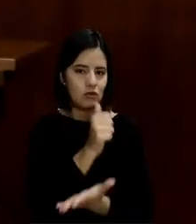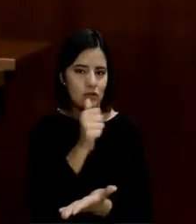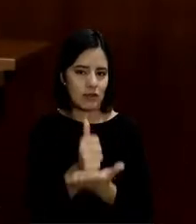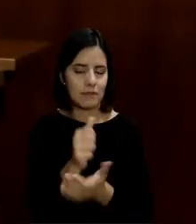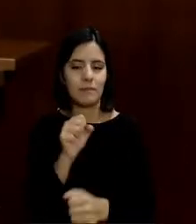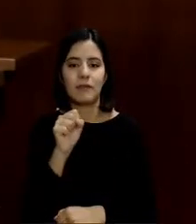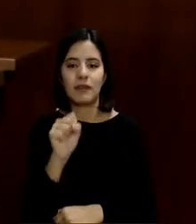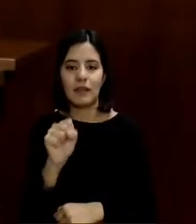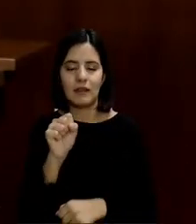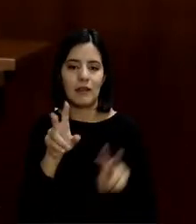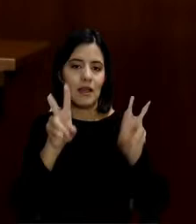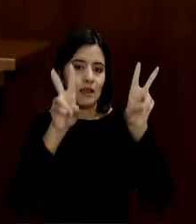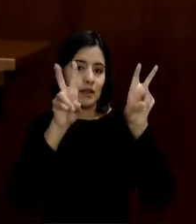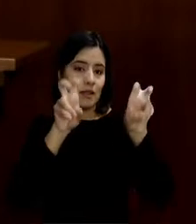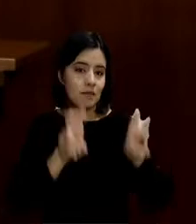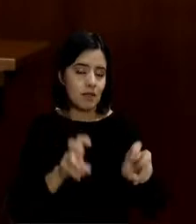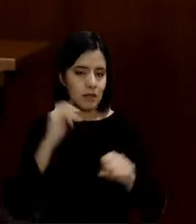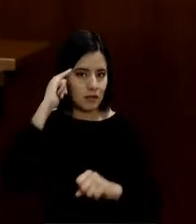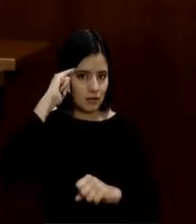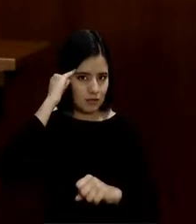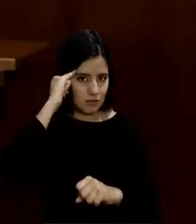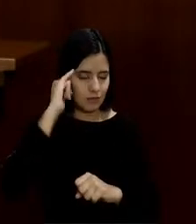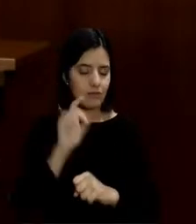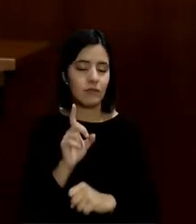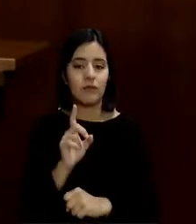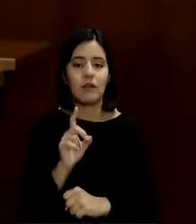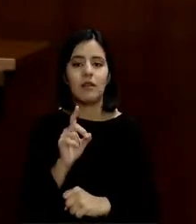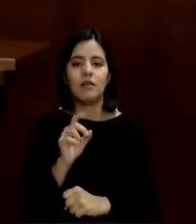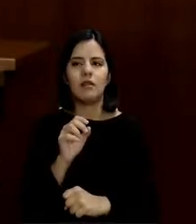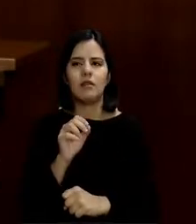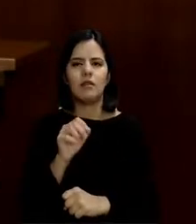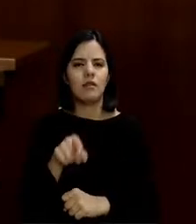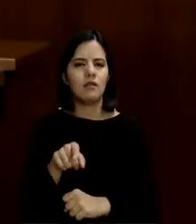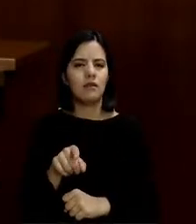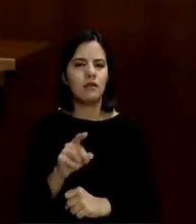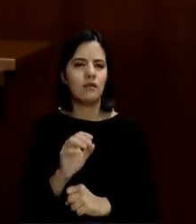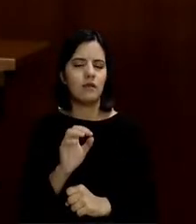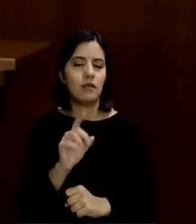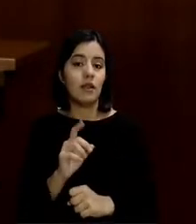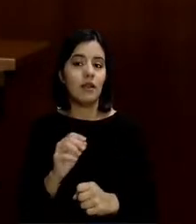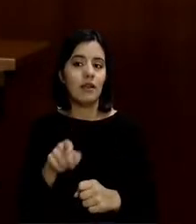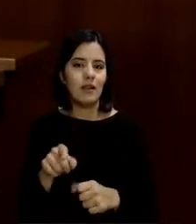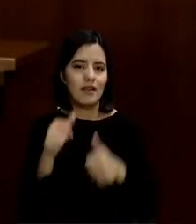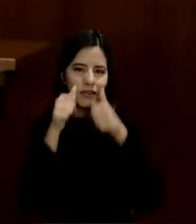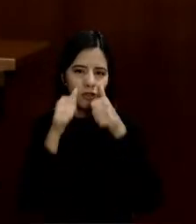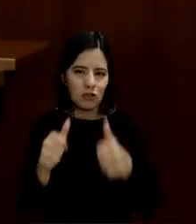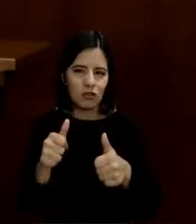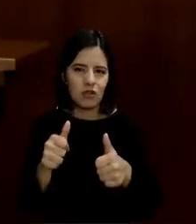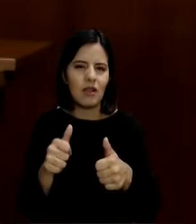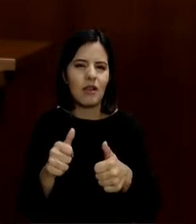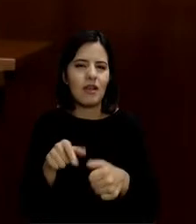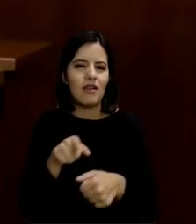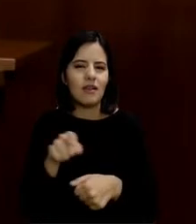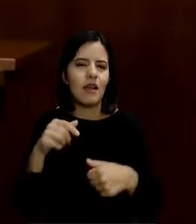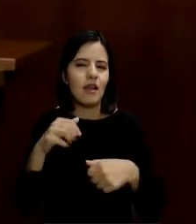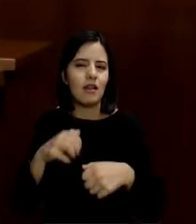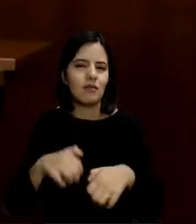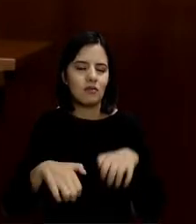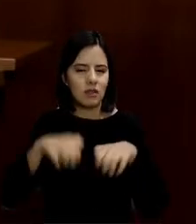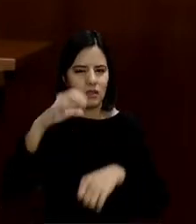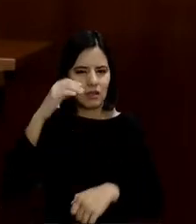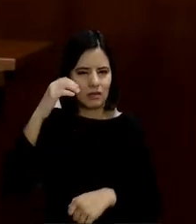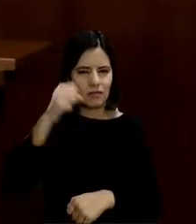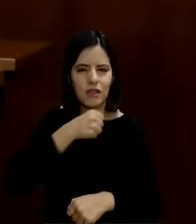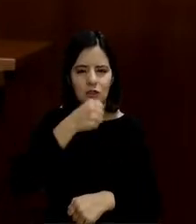S, asuntos indígenas, T, atención al adulto mayor, U, de deporte,